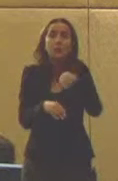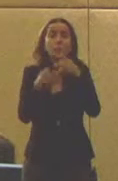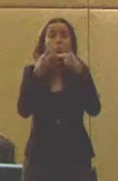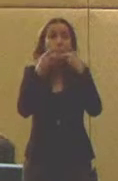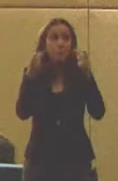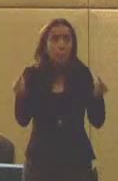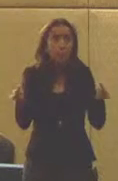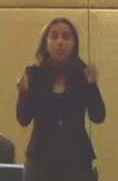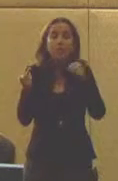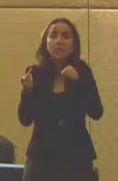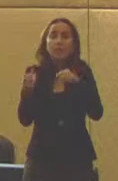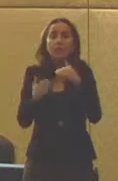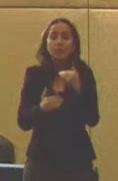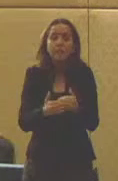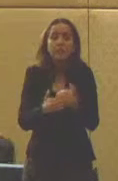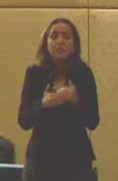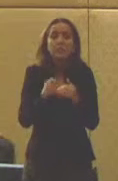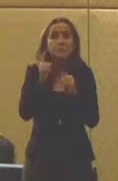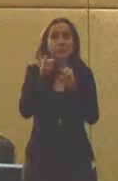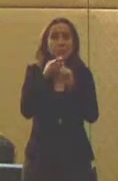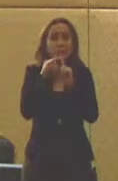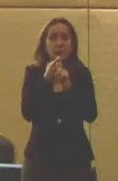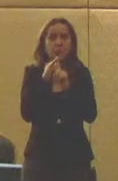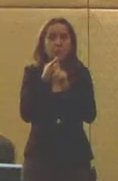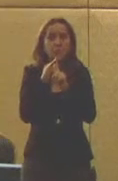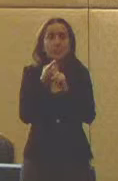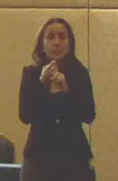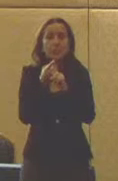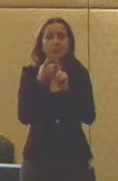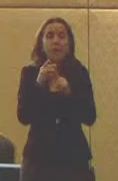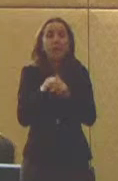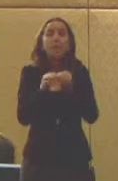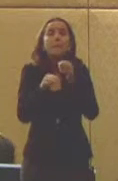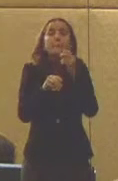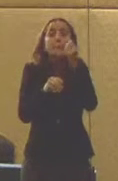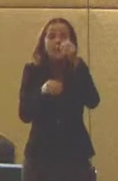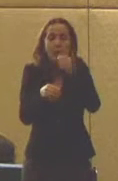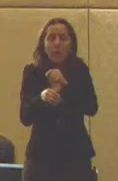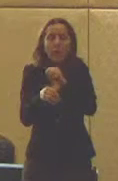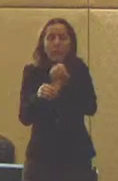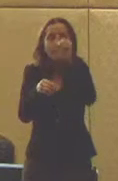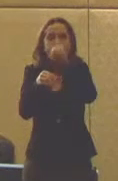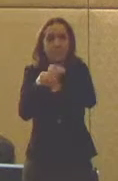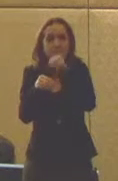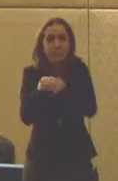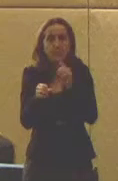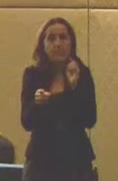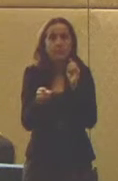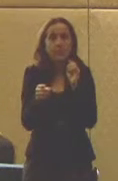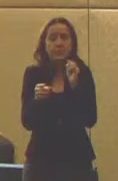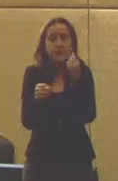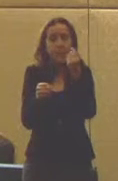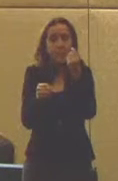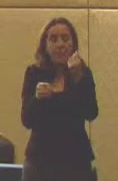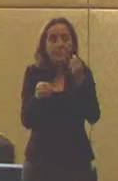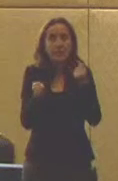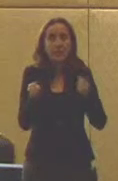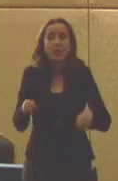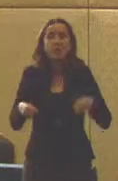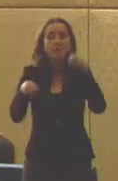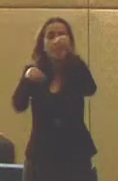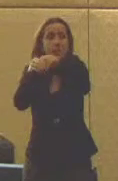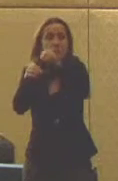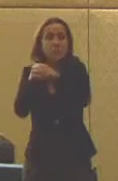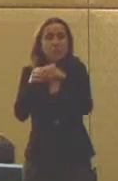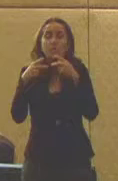es la fase, primero, en la fase de preinversión, o sea, cuando diseñamos un proyecto de inversión pública, en la primera